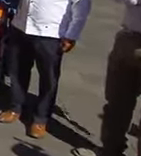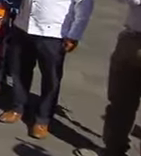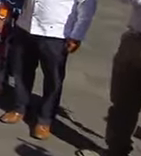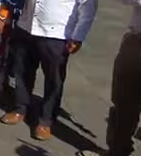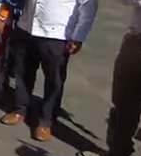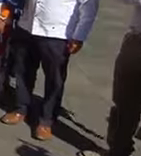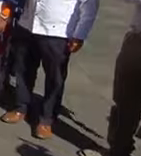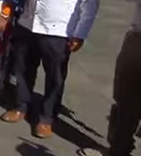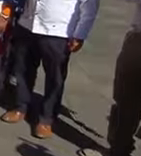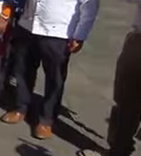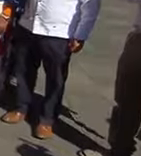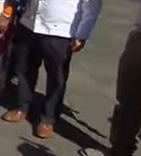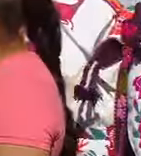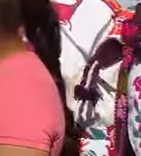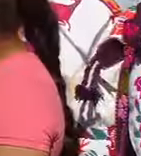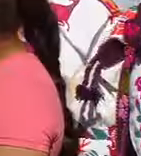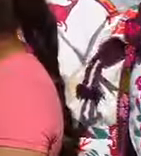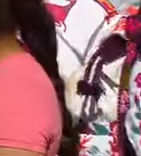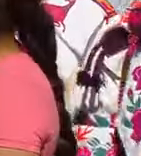Muchas felicidades.